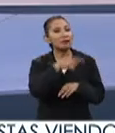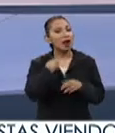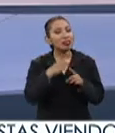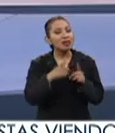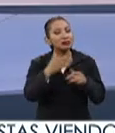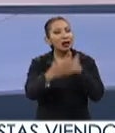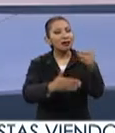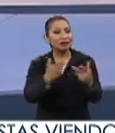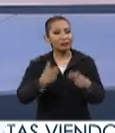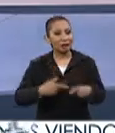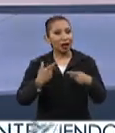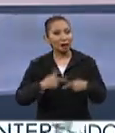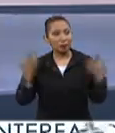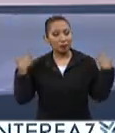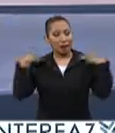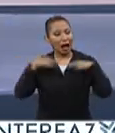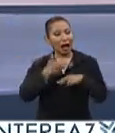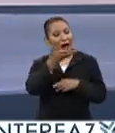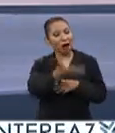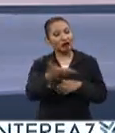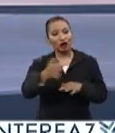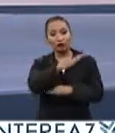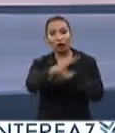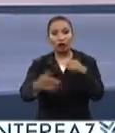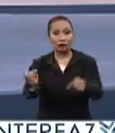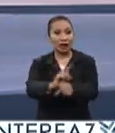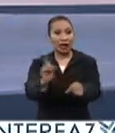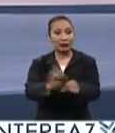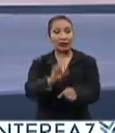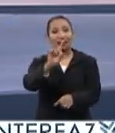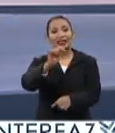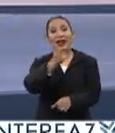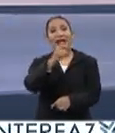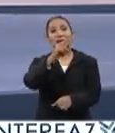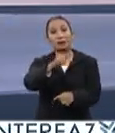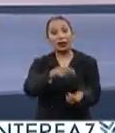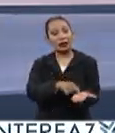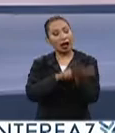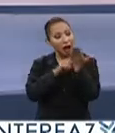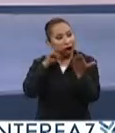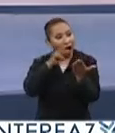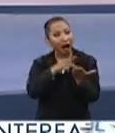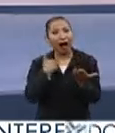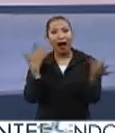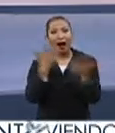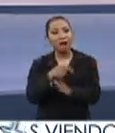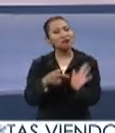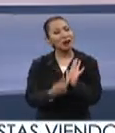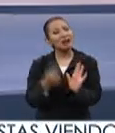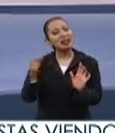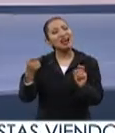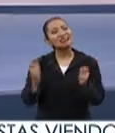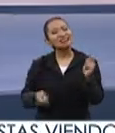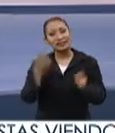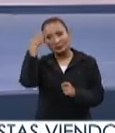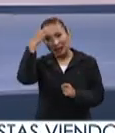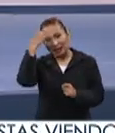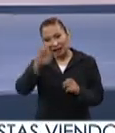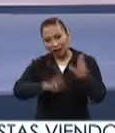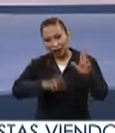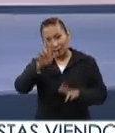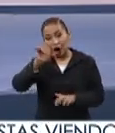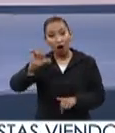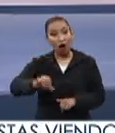el desarrollo de la sociedad, los maestros, todos los días la DGESPE TV nos envía cápsulas que nos muestran las vivencias de los